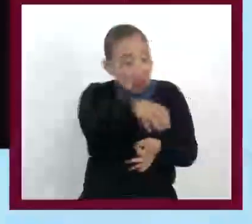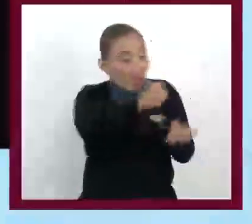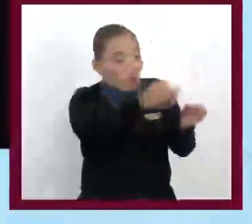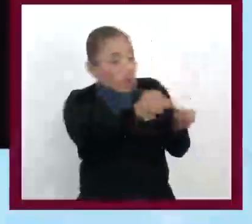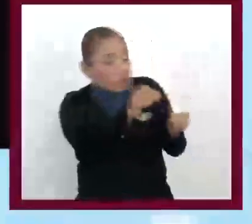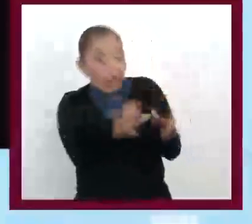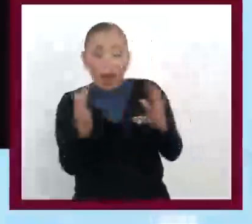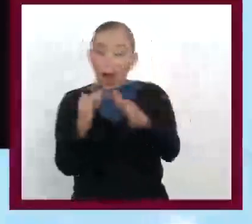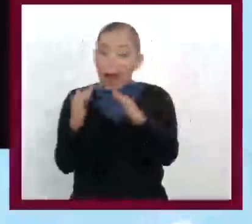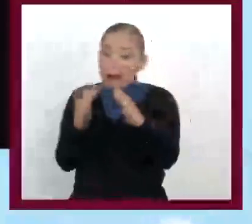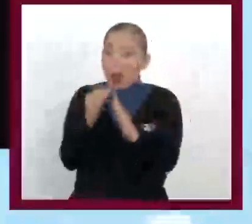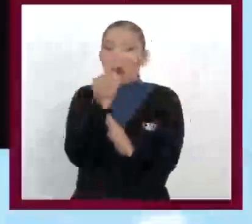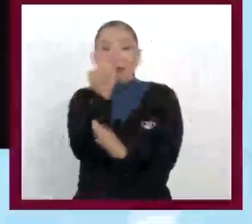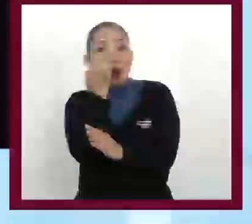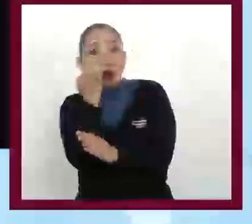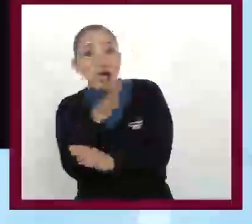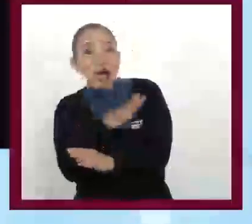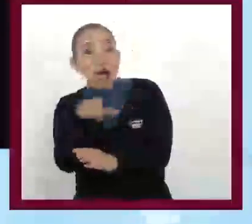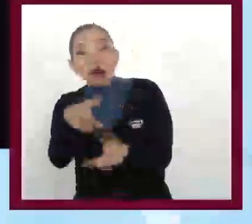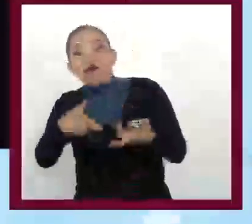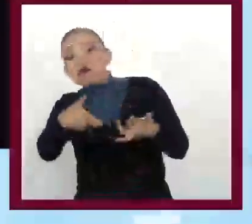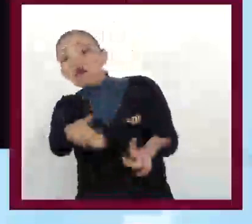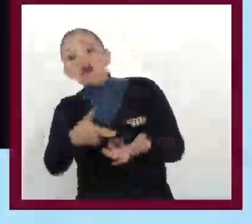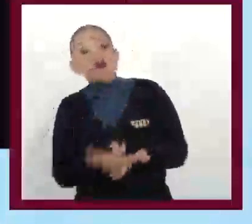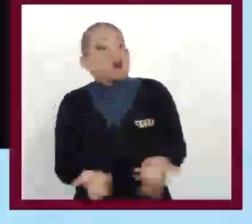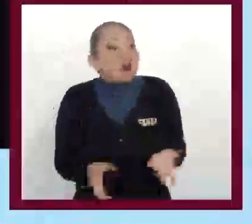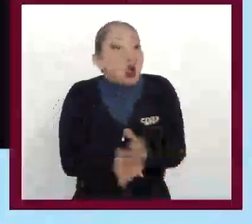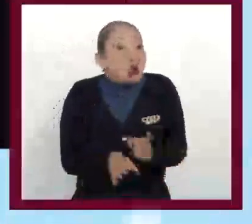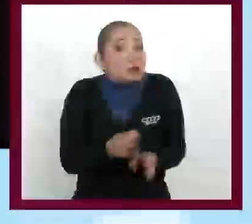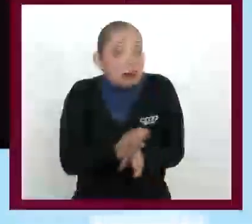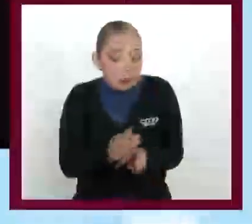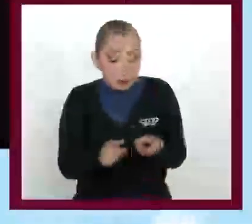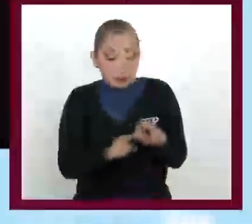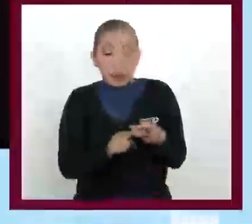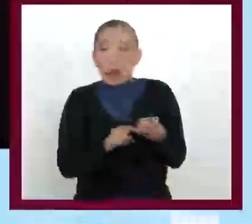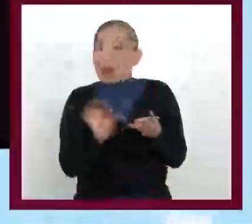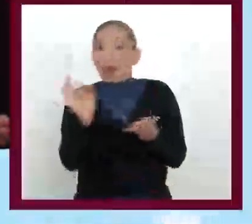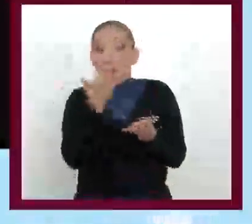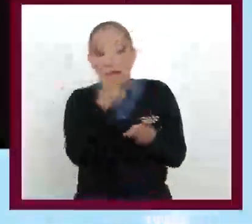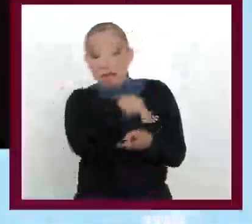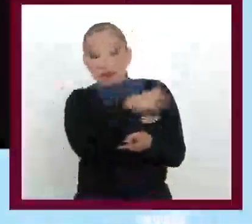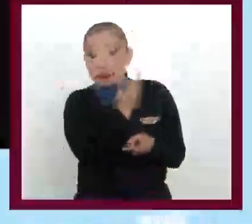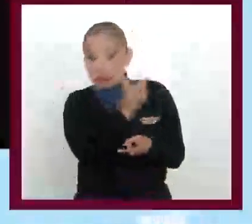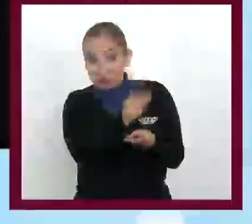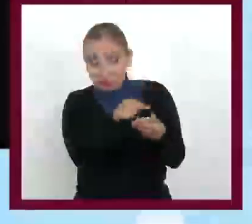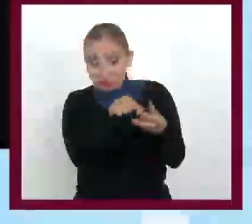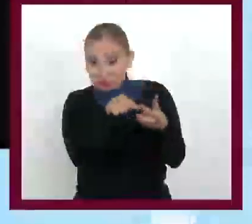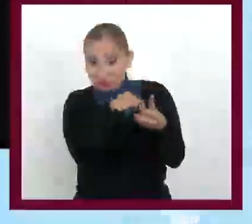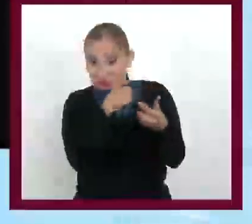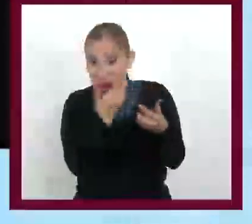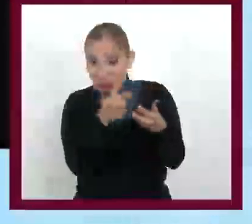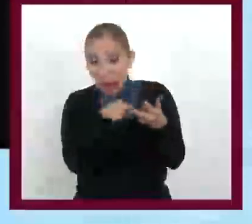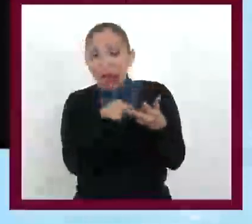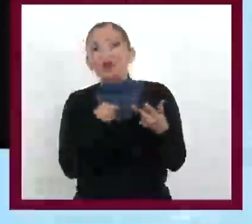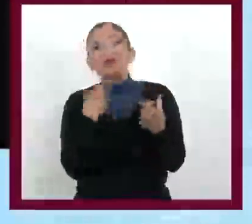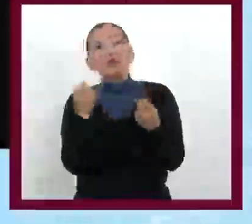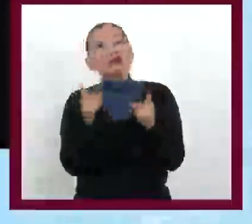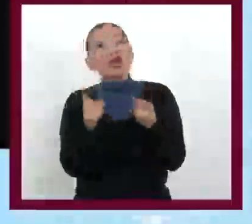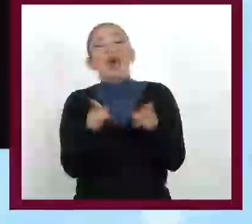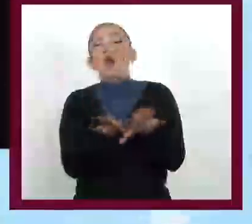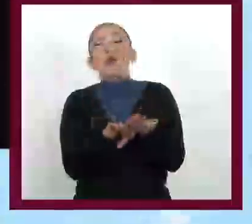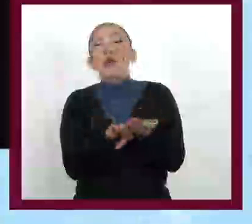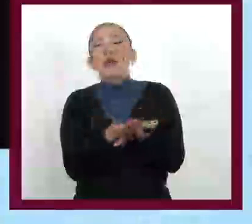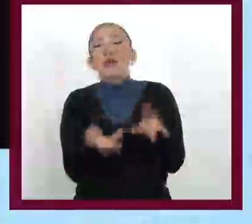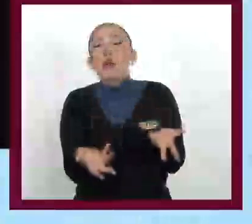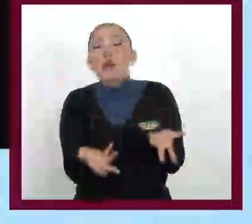de la oficina, de la casa, de la escuela, en la calle. O también, si no tenemos ninguno de ellos, podemos hacer música.